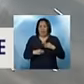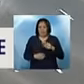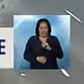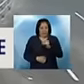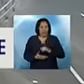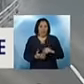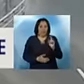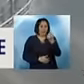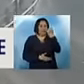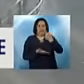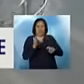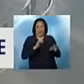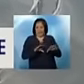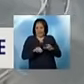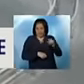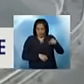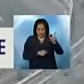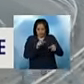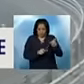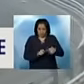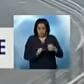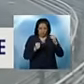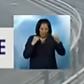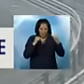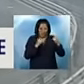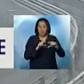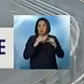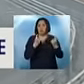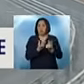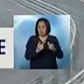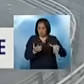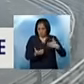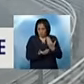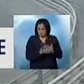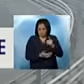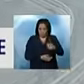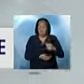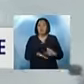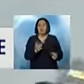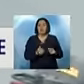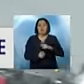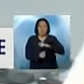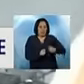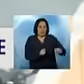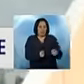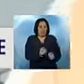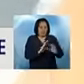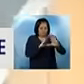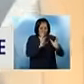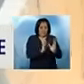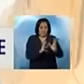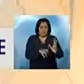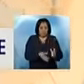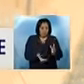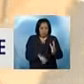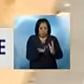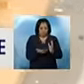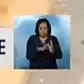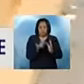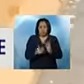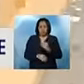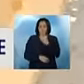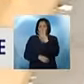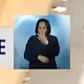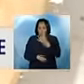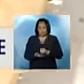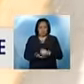que hicieron los manifestantes al llegar a este punto, un grupo sobre todo de ellos, es incendiar estas casetas, 4 en total. Van a